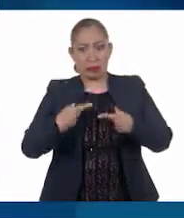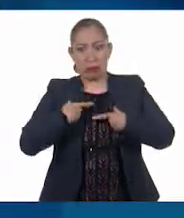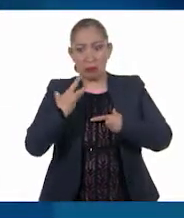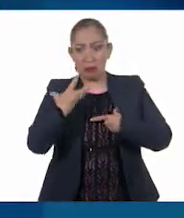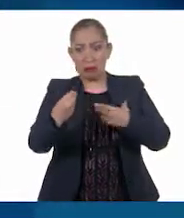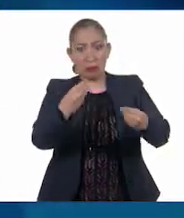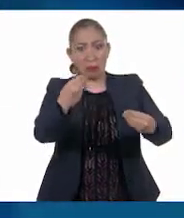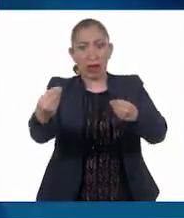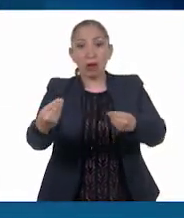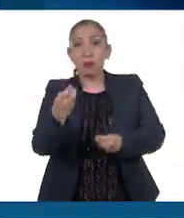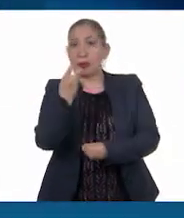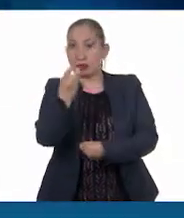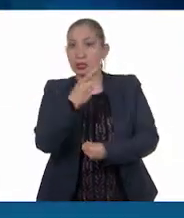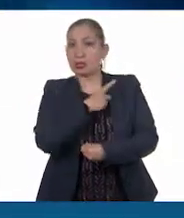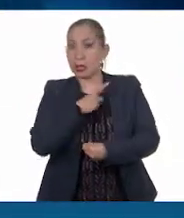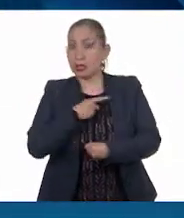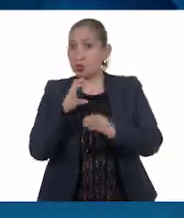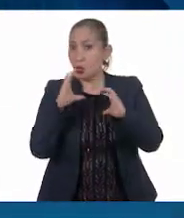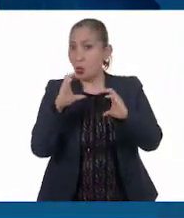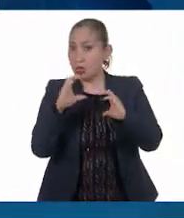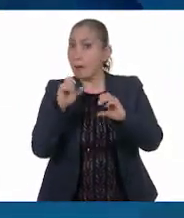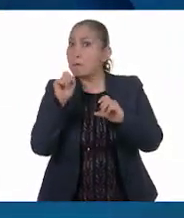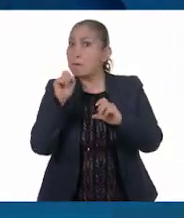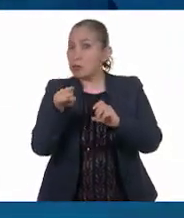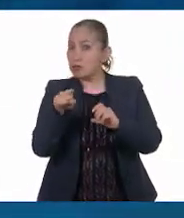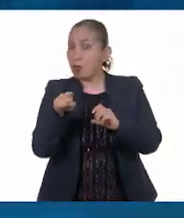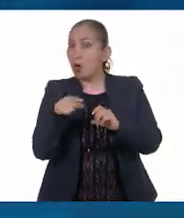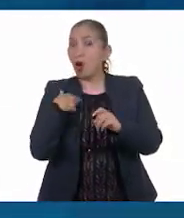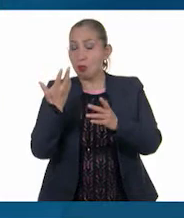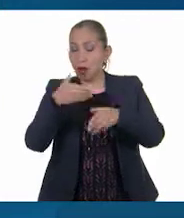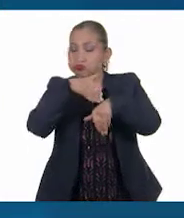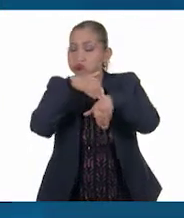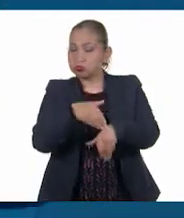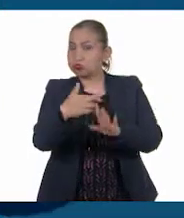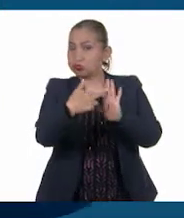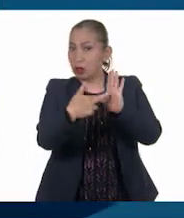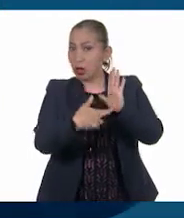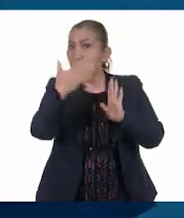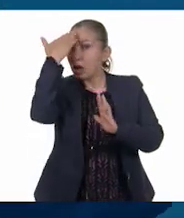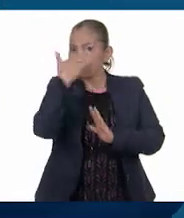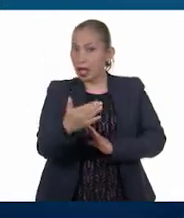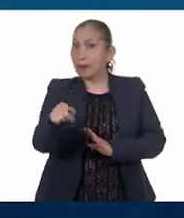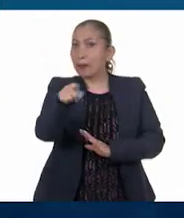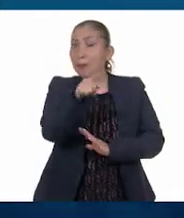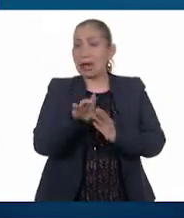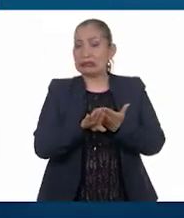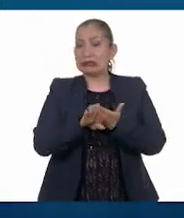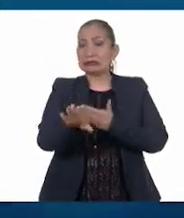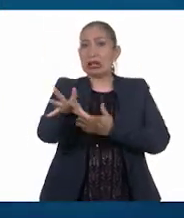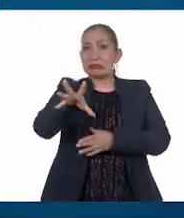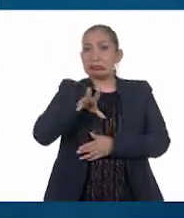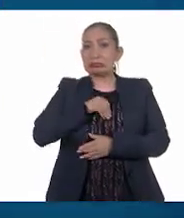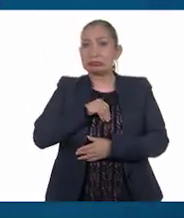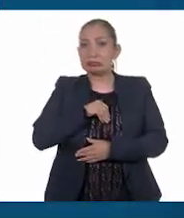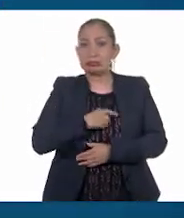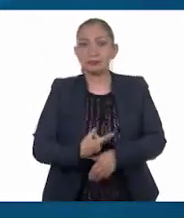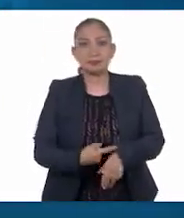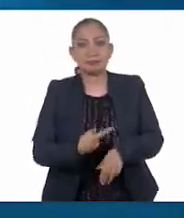personas. Por eso hay que continuar cuidándonos siguiendo las buenas prácticas que ya todos conocemos para evitar contagiarnos.